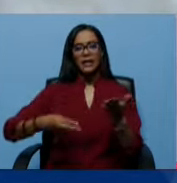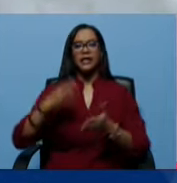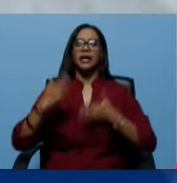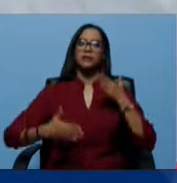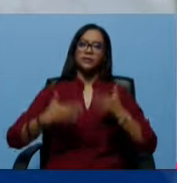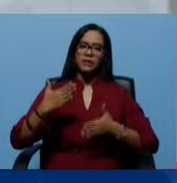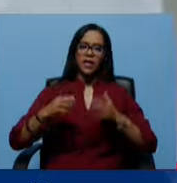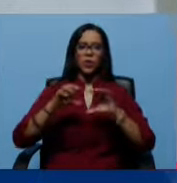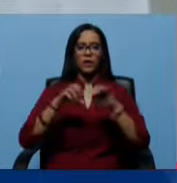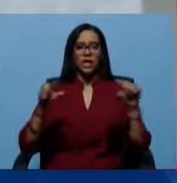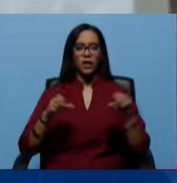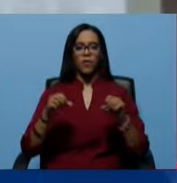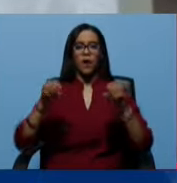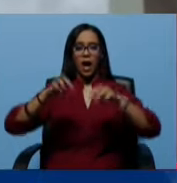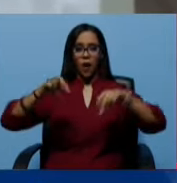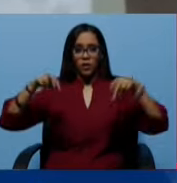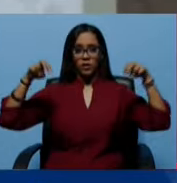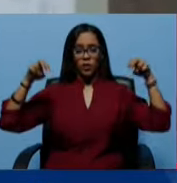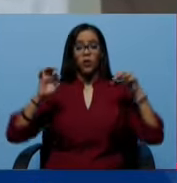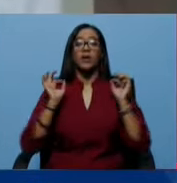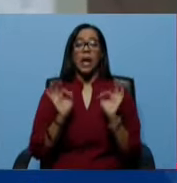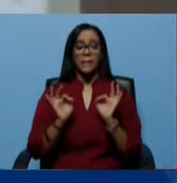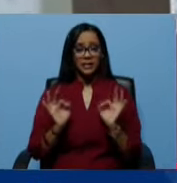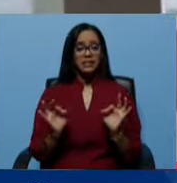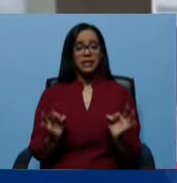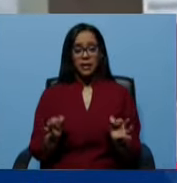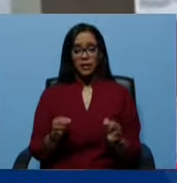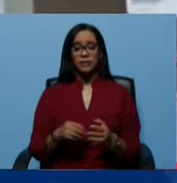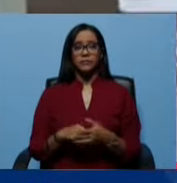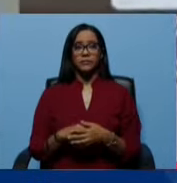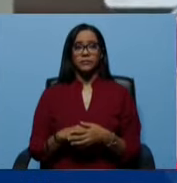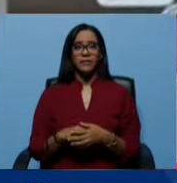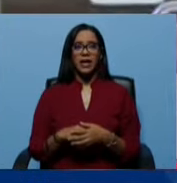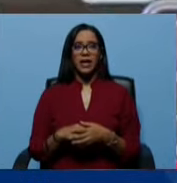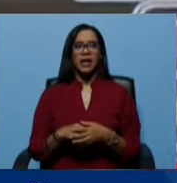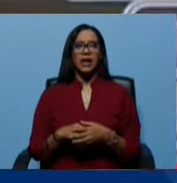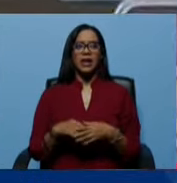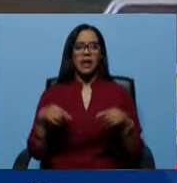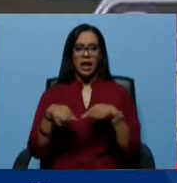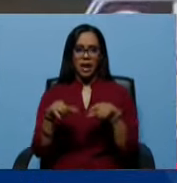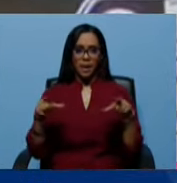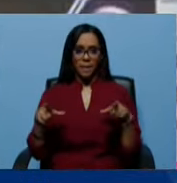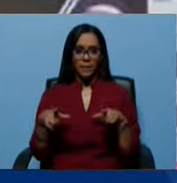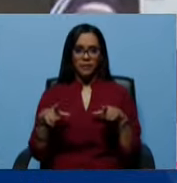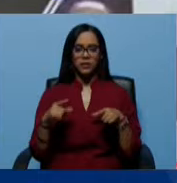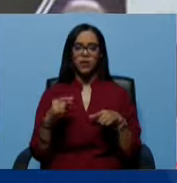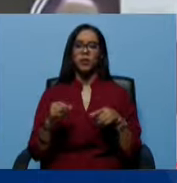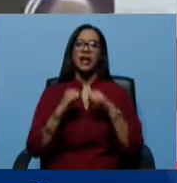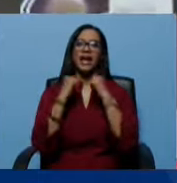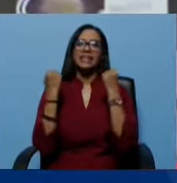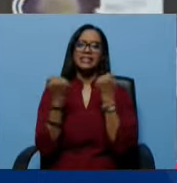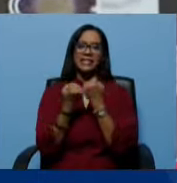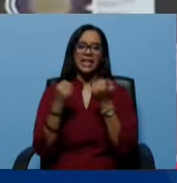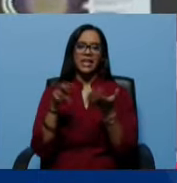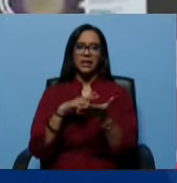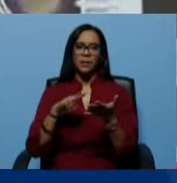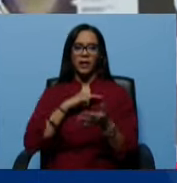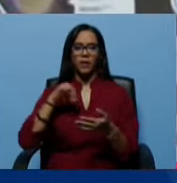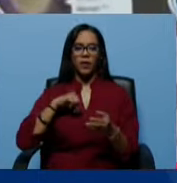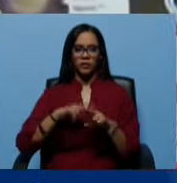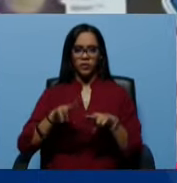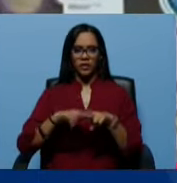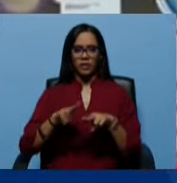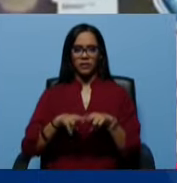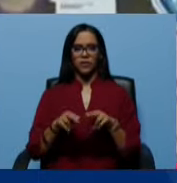educativa, auditorios y sobre todo, por supuesto, la fase de una sala de lectura para nuestros niños, niñas y